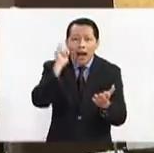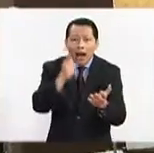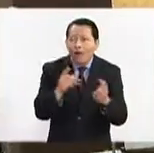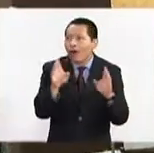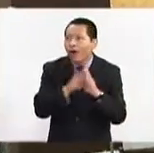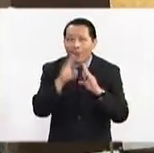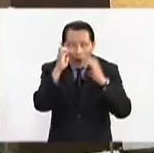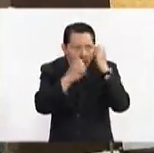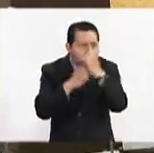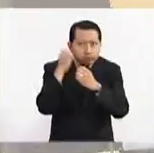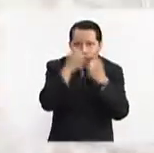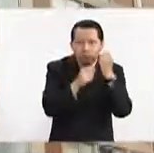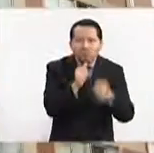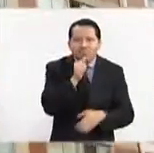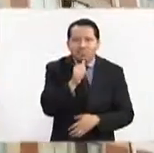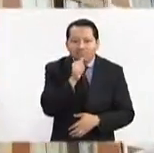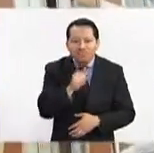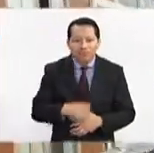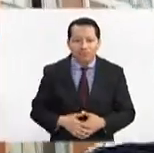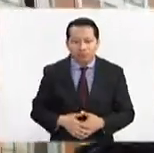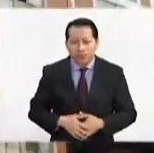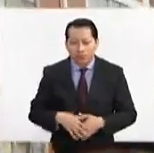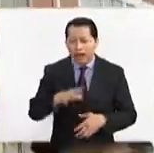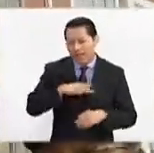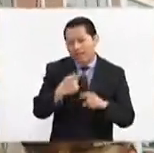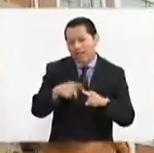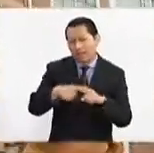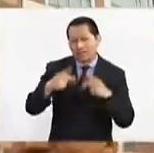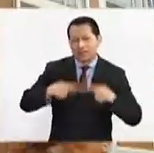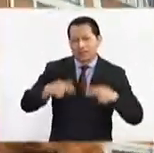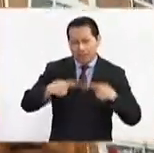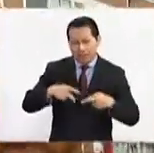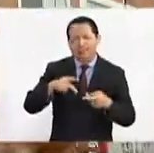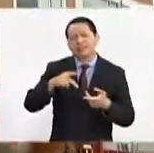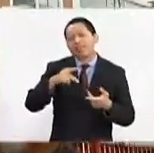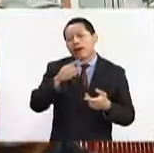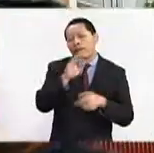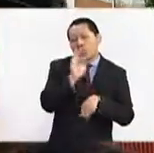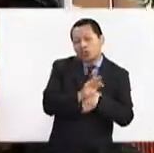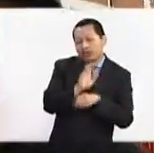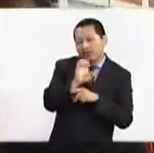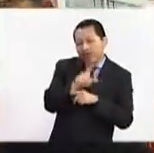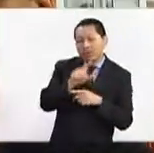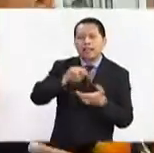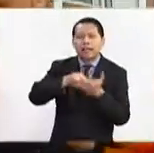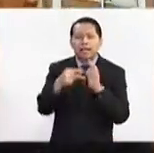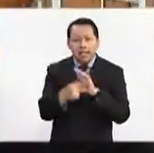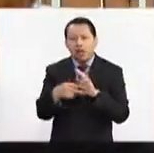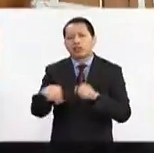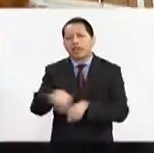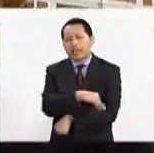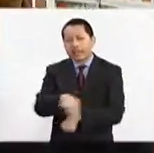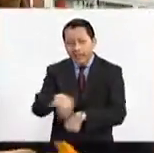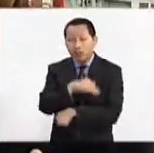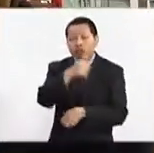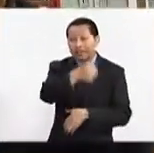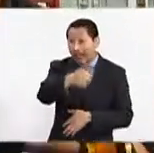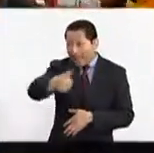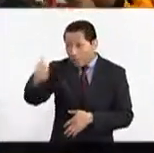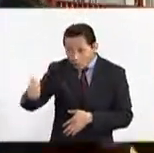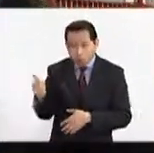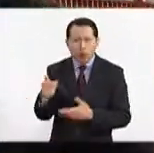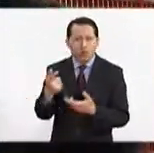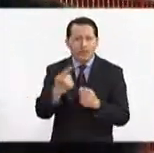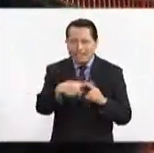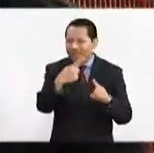en que se encuentran sus hogares. Tuvieron varias personas de protección civil, ingenieros, arquitectos, y todos nos daban un dictamen diferente. Nunca fue oficial,